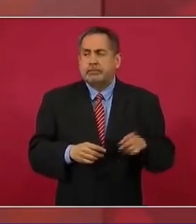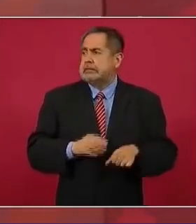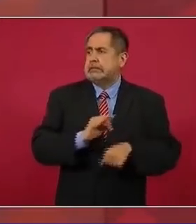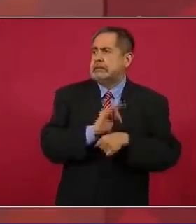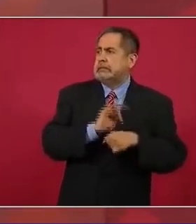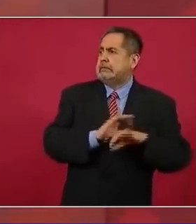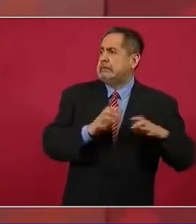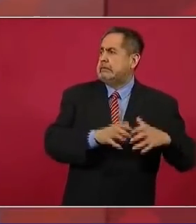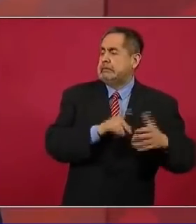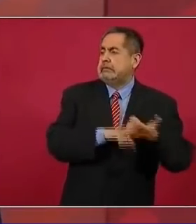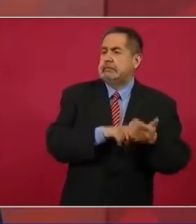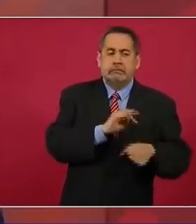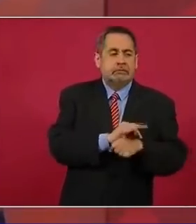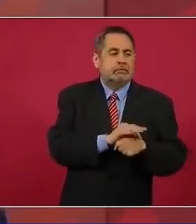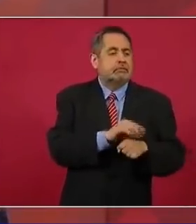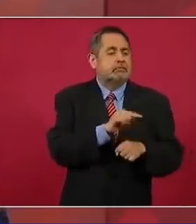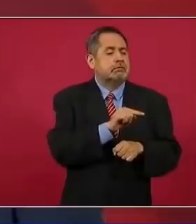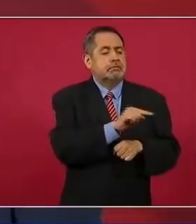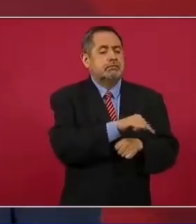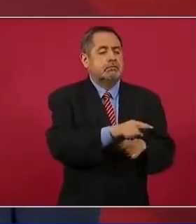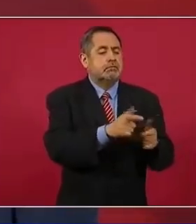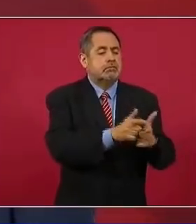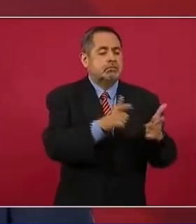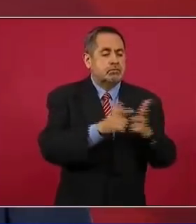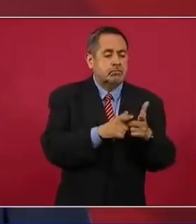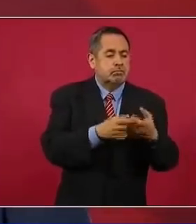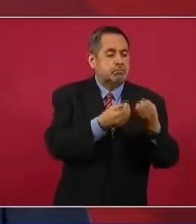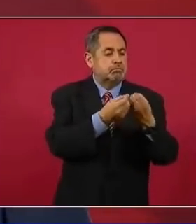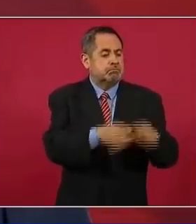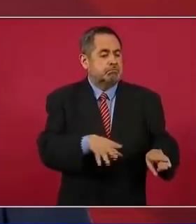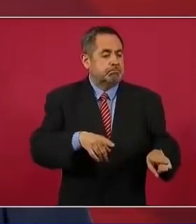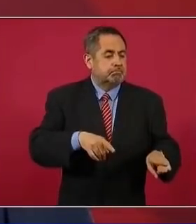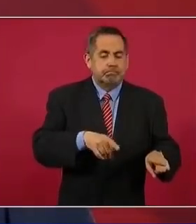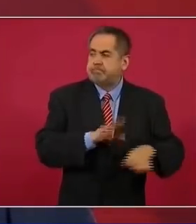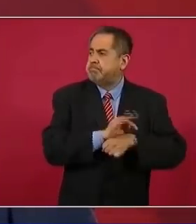defensores de grupos de intereses creados,